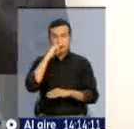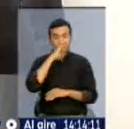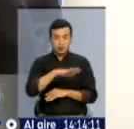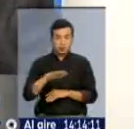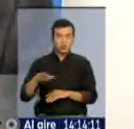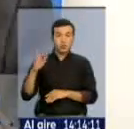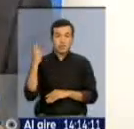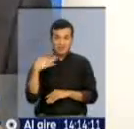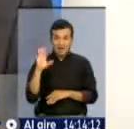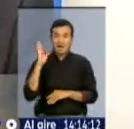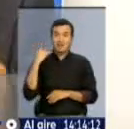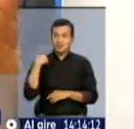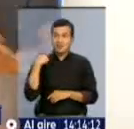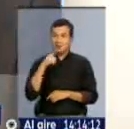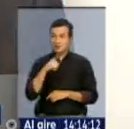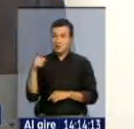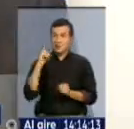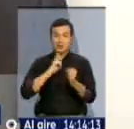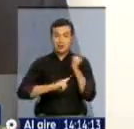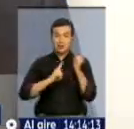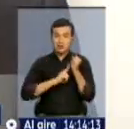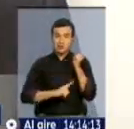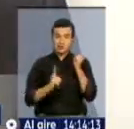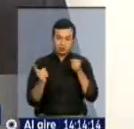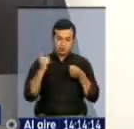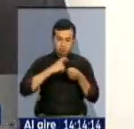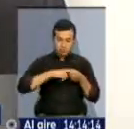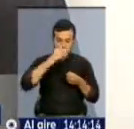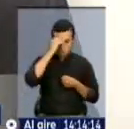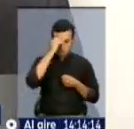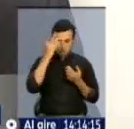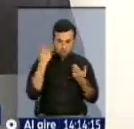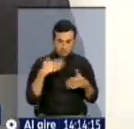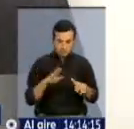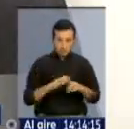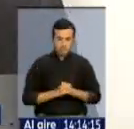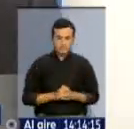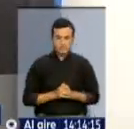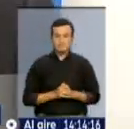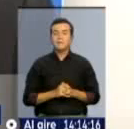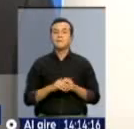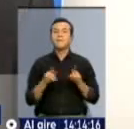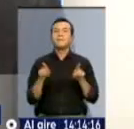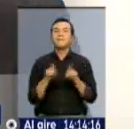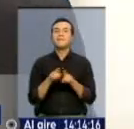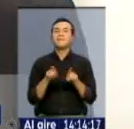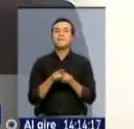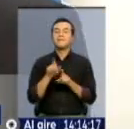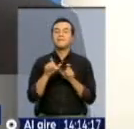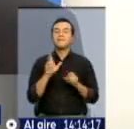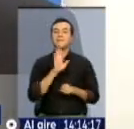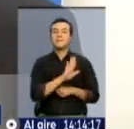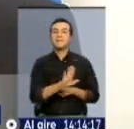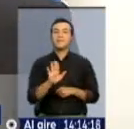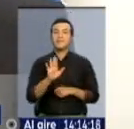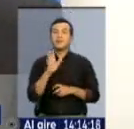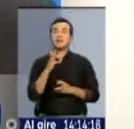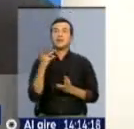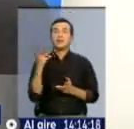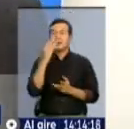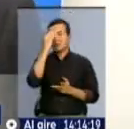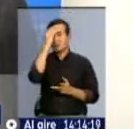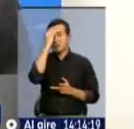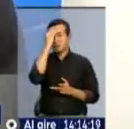que ya tienen hermanos dentro del sistema fiscal ecuatoriano. También para los aspirantes que deseen ingresar a